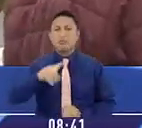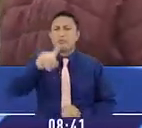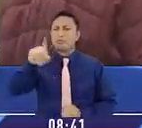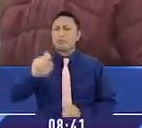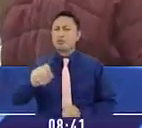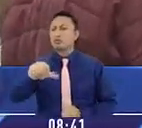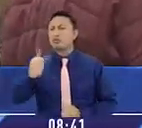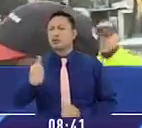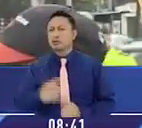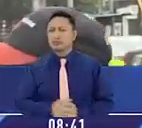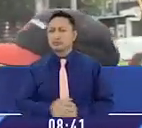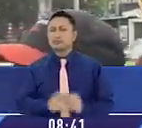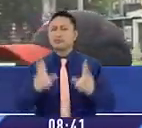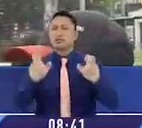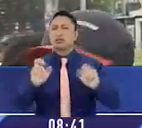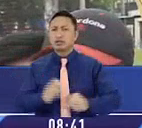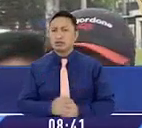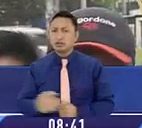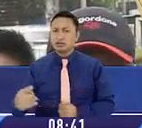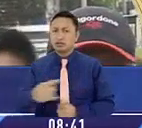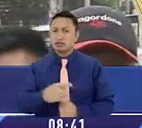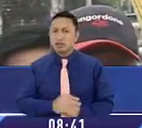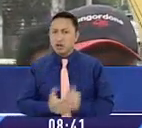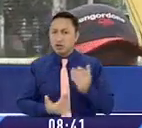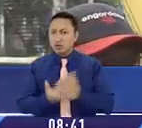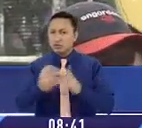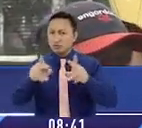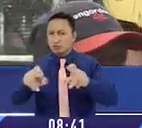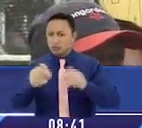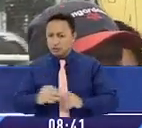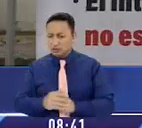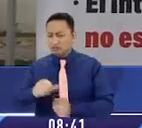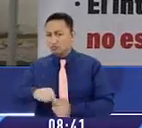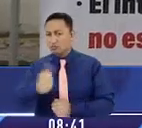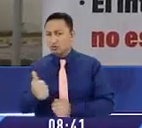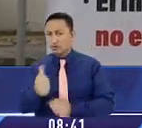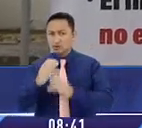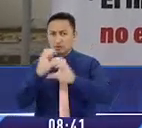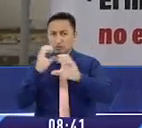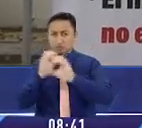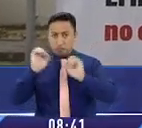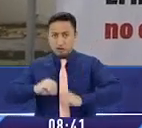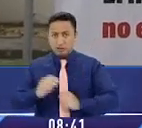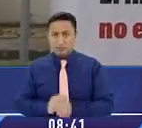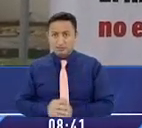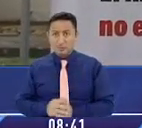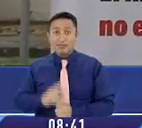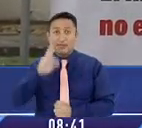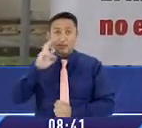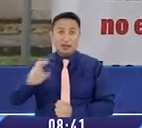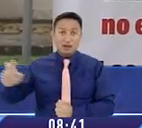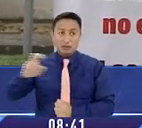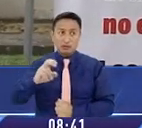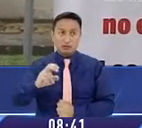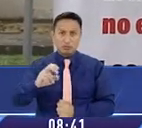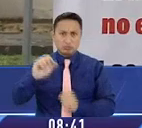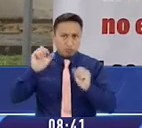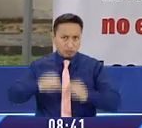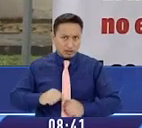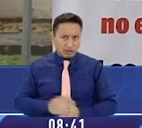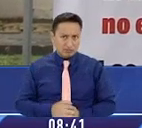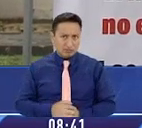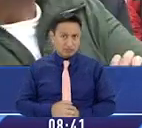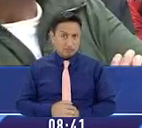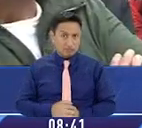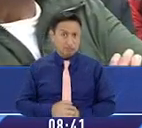de ellas relacionada con la posible emisión de salvoconductos a otras modalidades de transporte, con los que podrían realizar recorridos